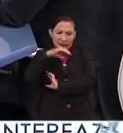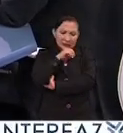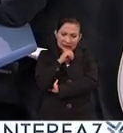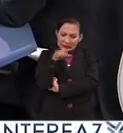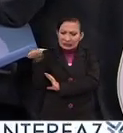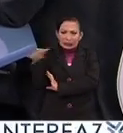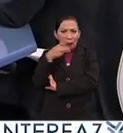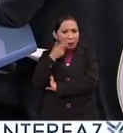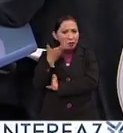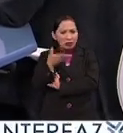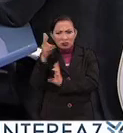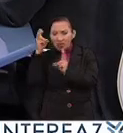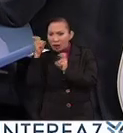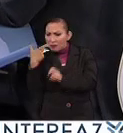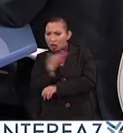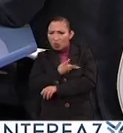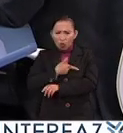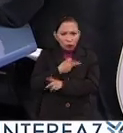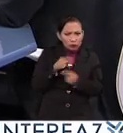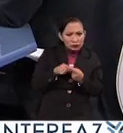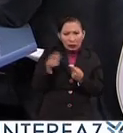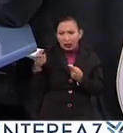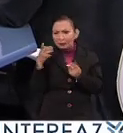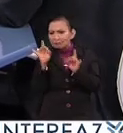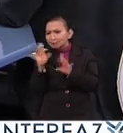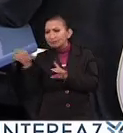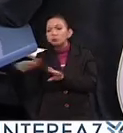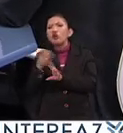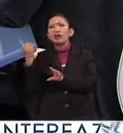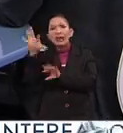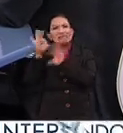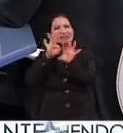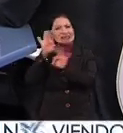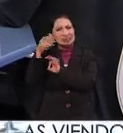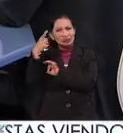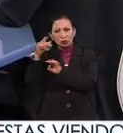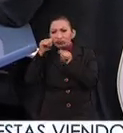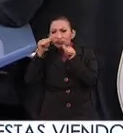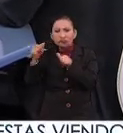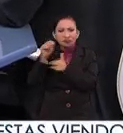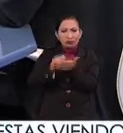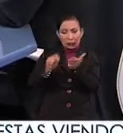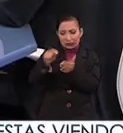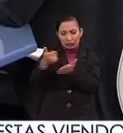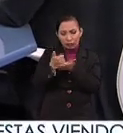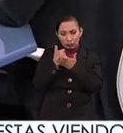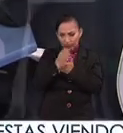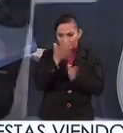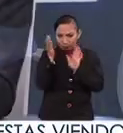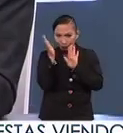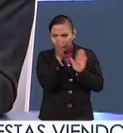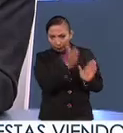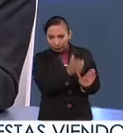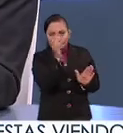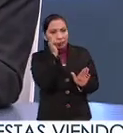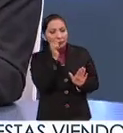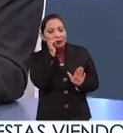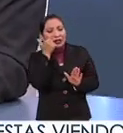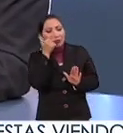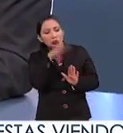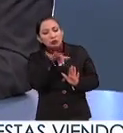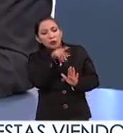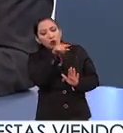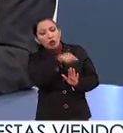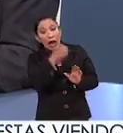Carlos, la diversidad de temas, la diversidad de causas que él fue tratando a lo largo de su vida, nos ha dado la pauta. Por un lado, siempre buscamos